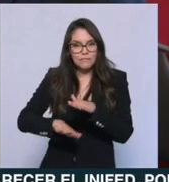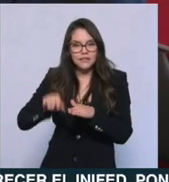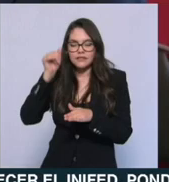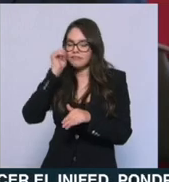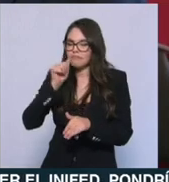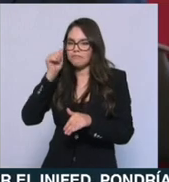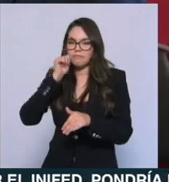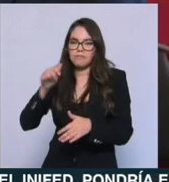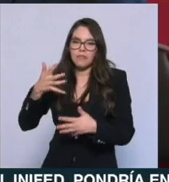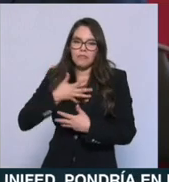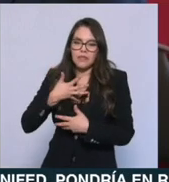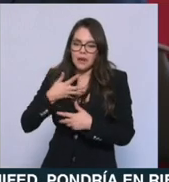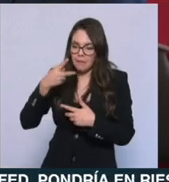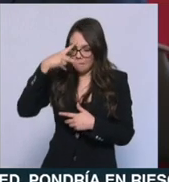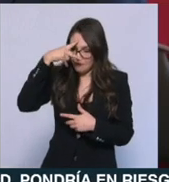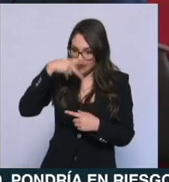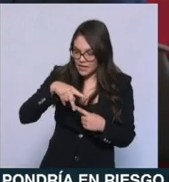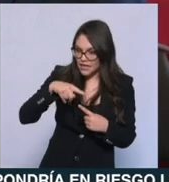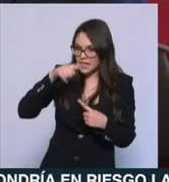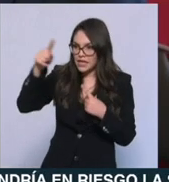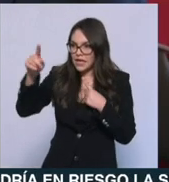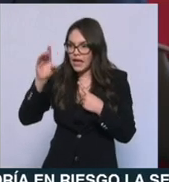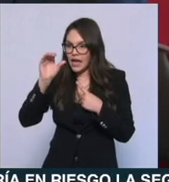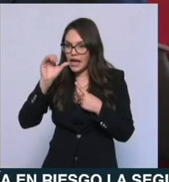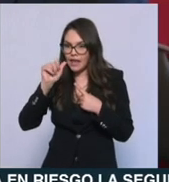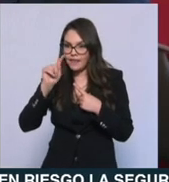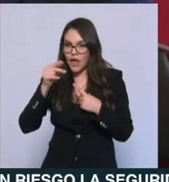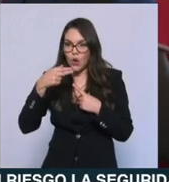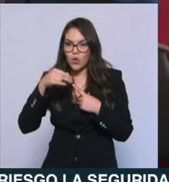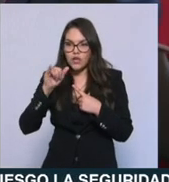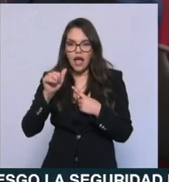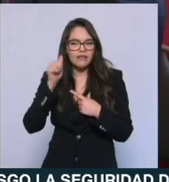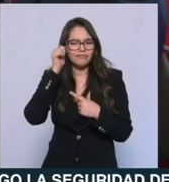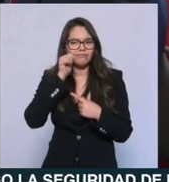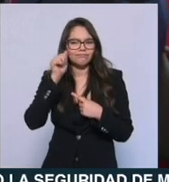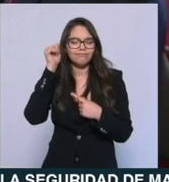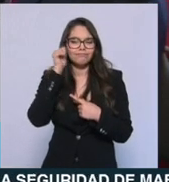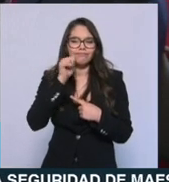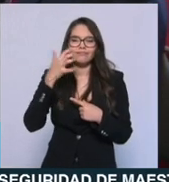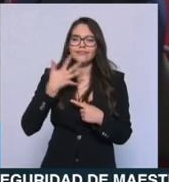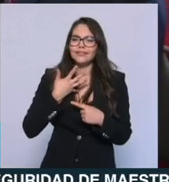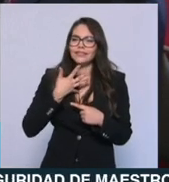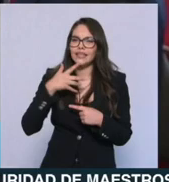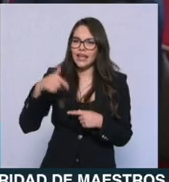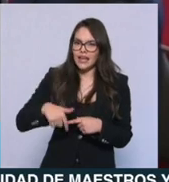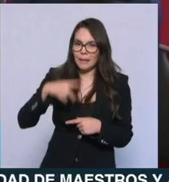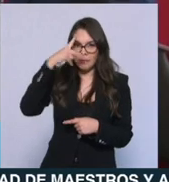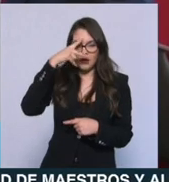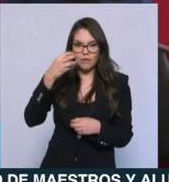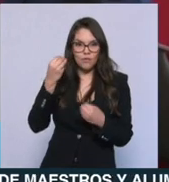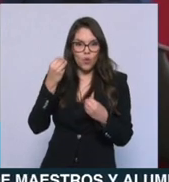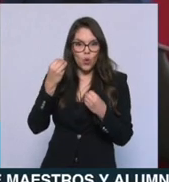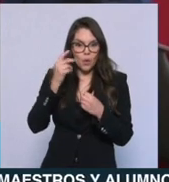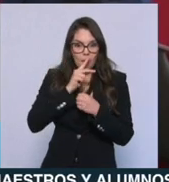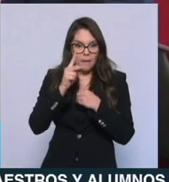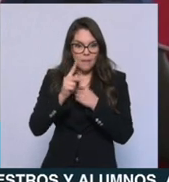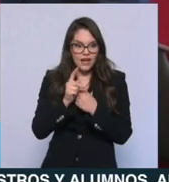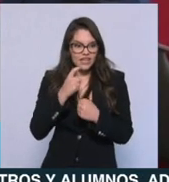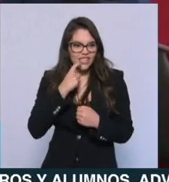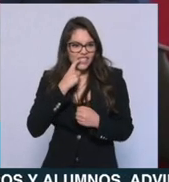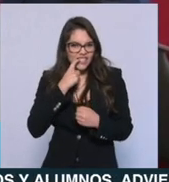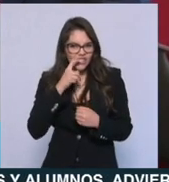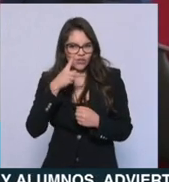se ha producido entre México y Cataluña. México siempre ha sido un país muy celoso de su